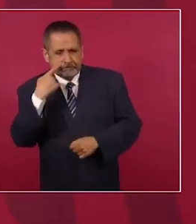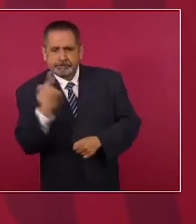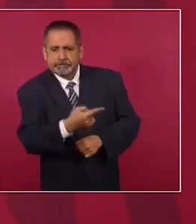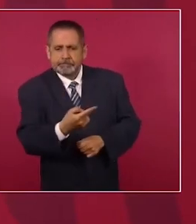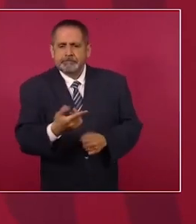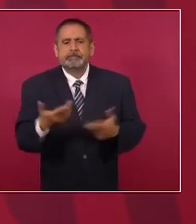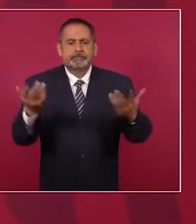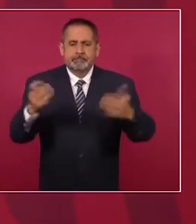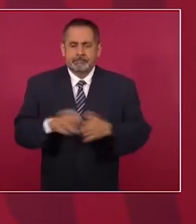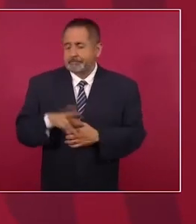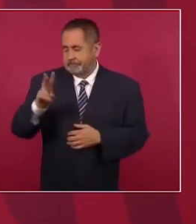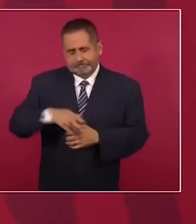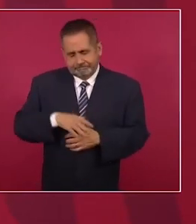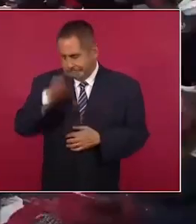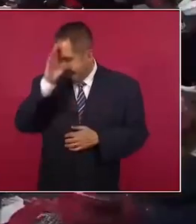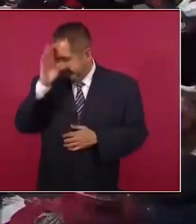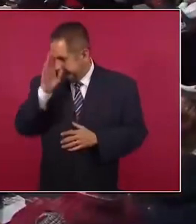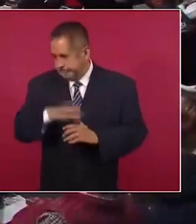¡Qué barbaridad!